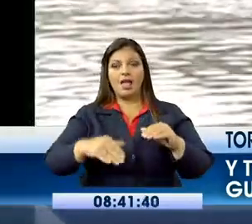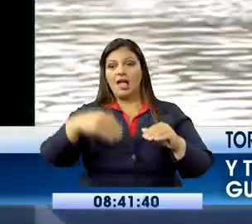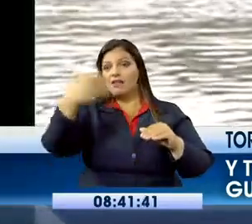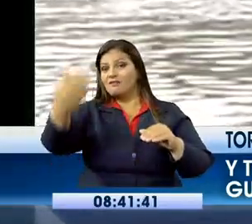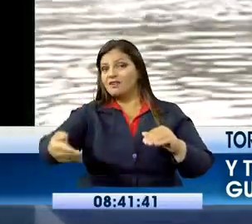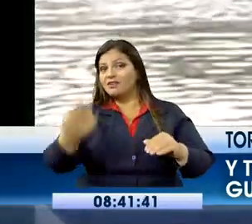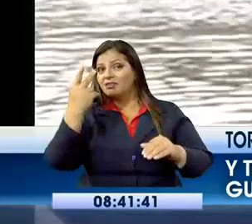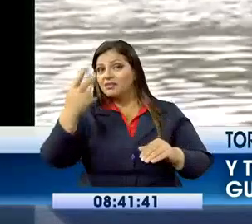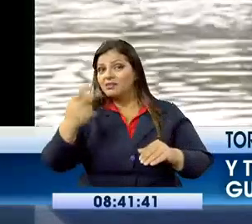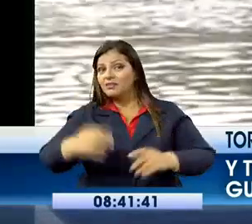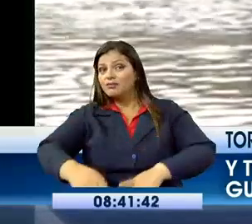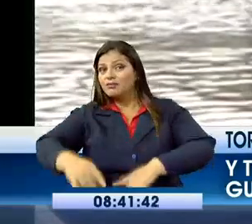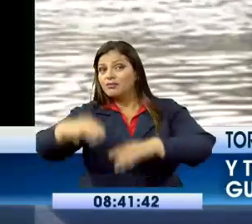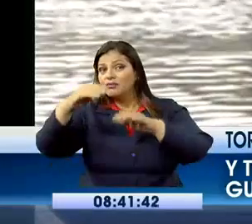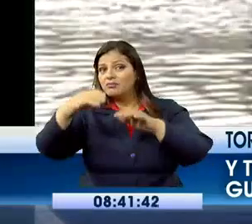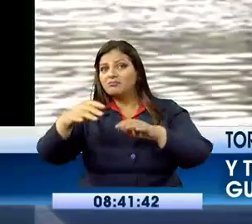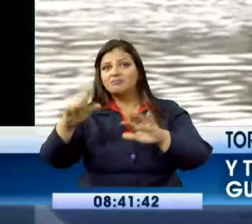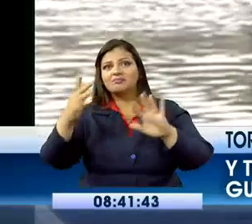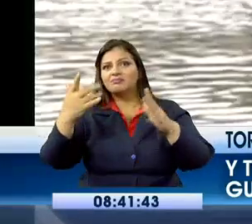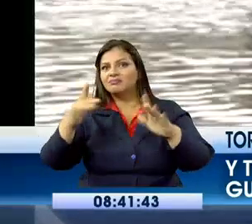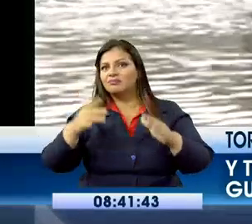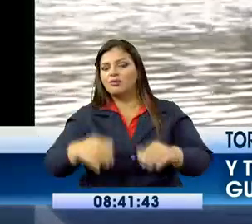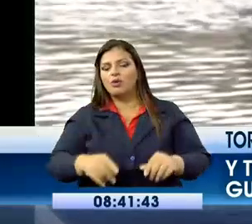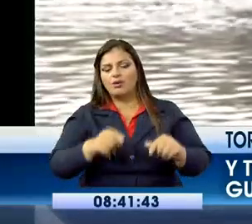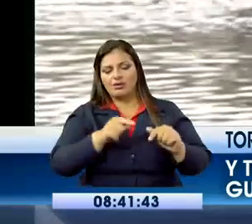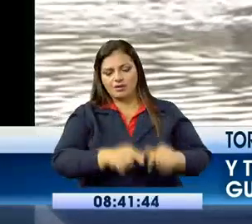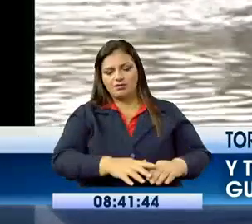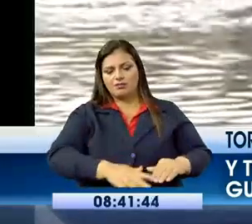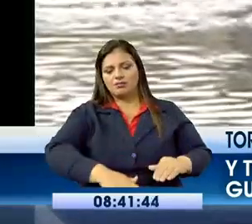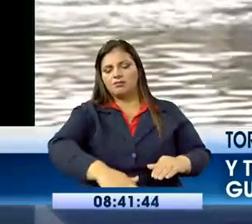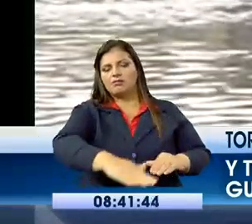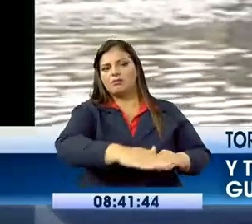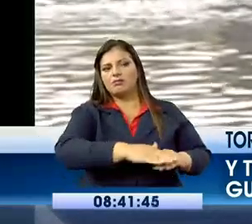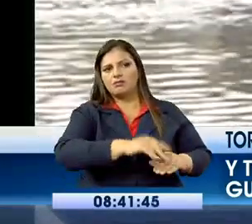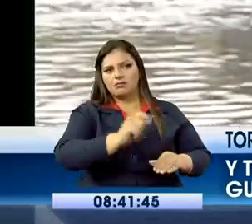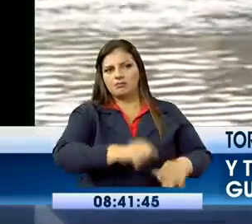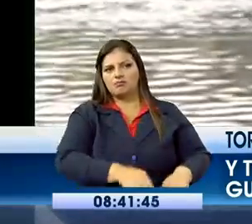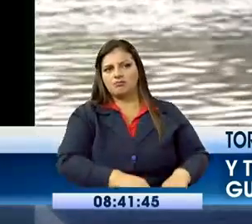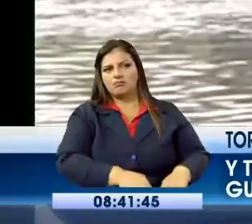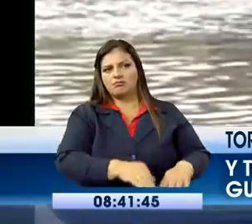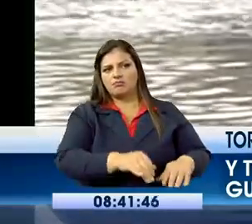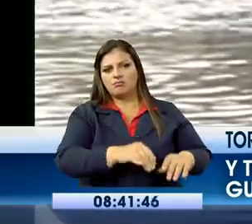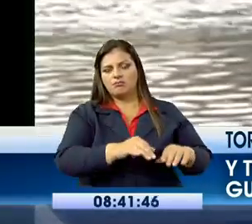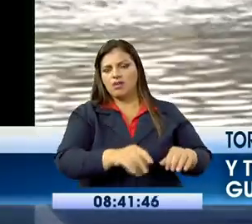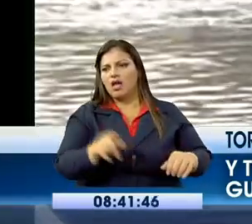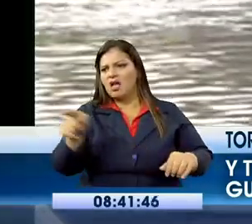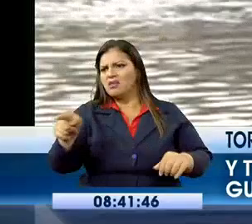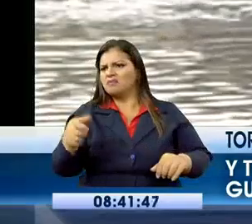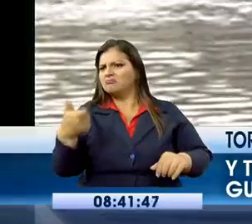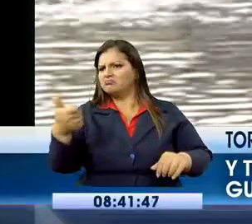frente, que es del intercambiador a Urdesa, que se encuentra, bueno, se encuentra totalmente habilitado.